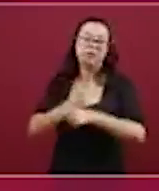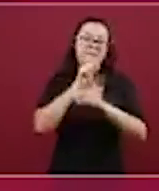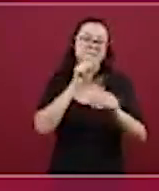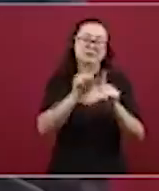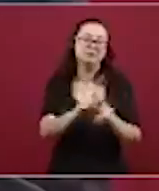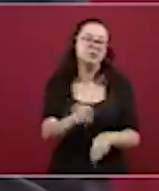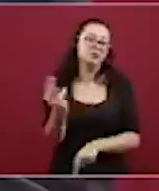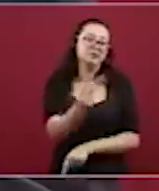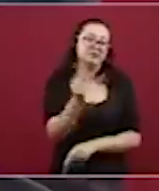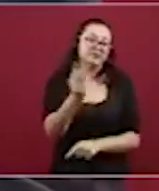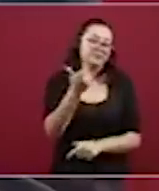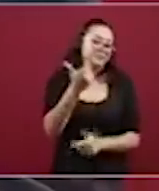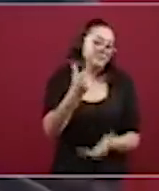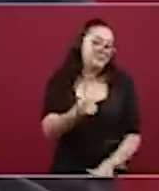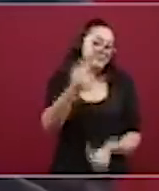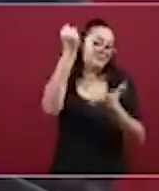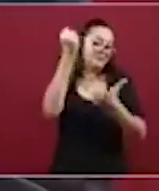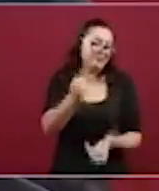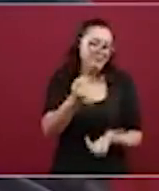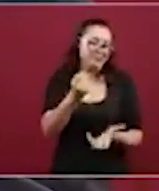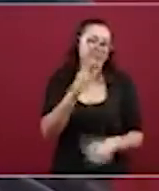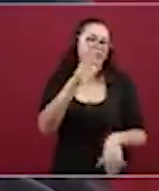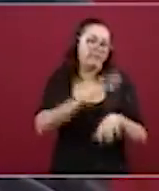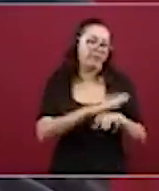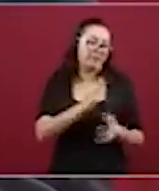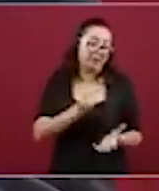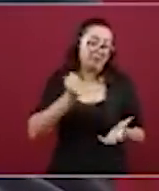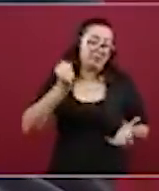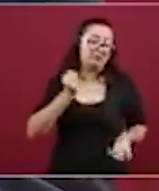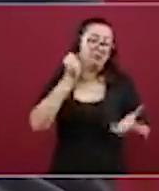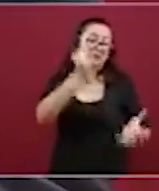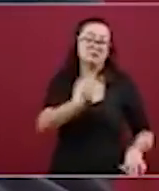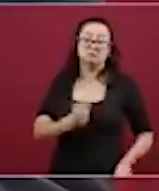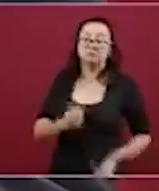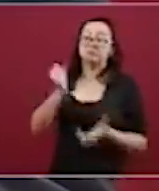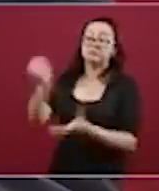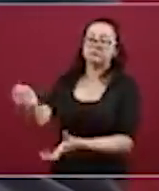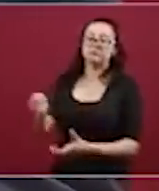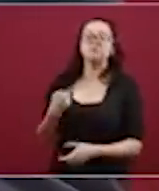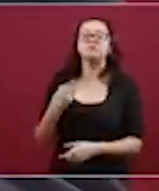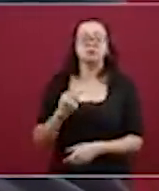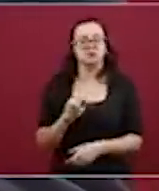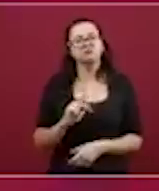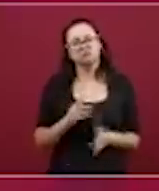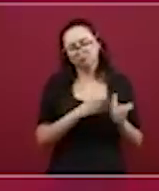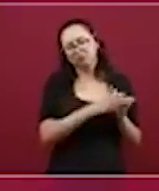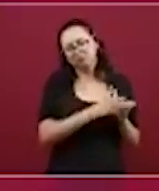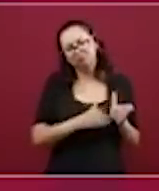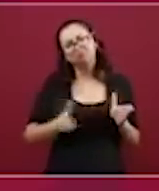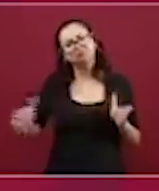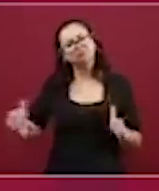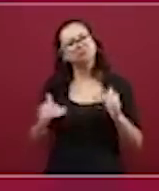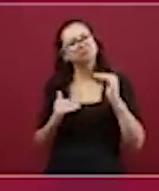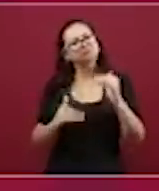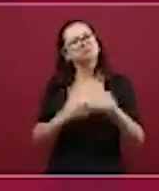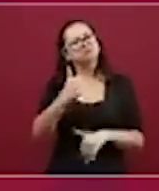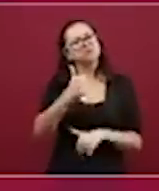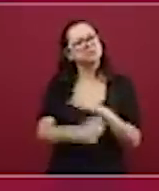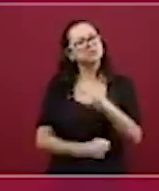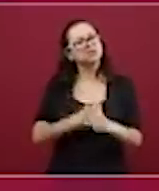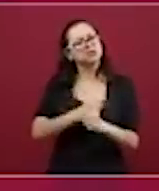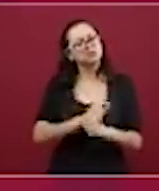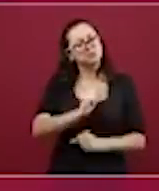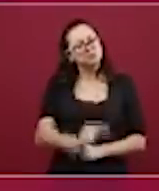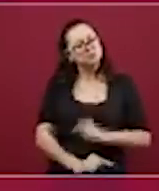recursos. Implica tener más presupuesto, pero sí el compromiso de ir gradualmente